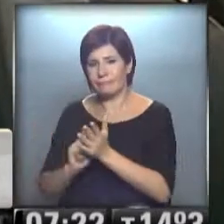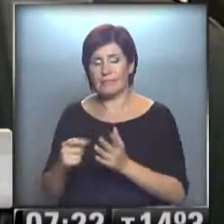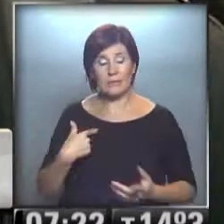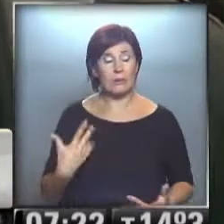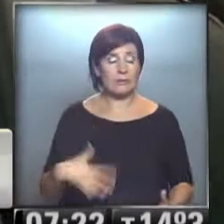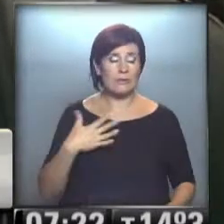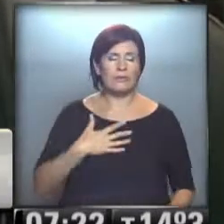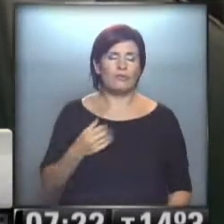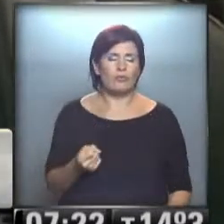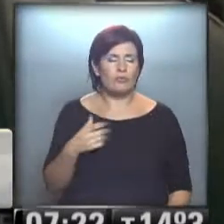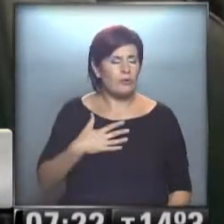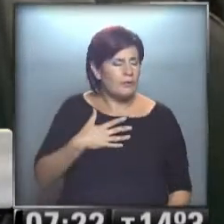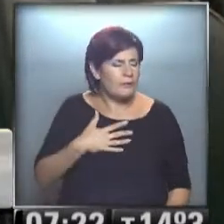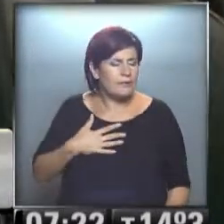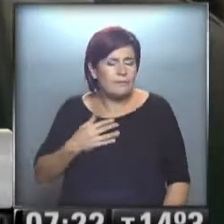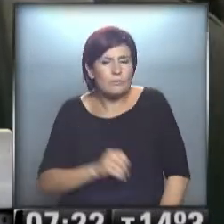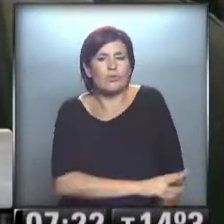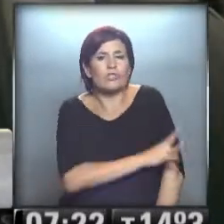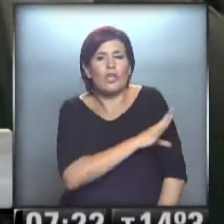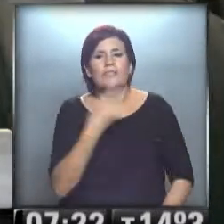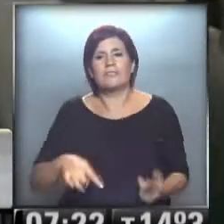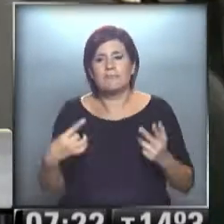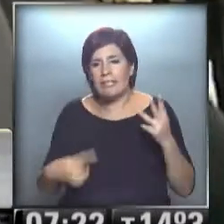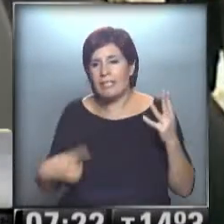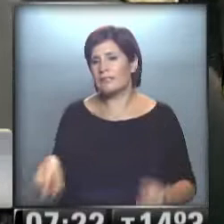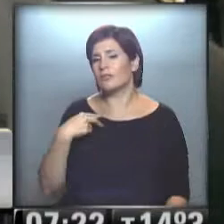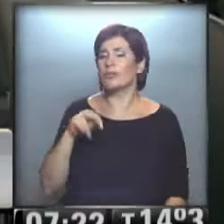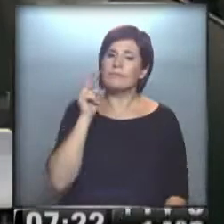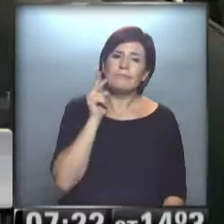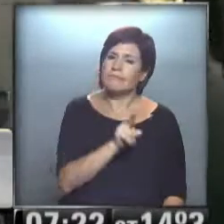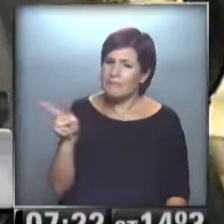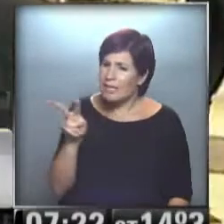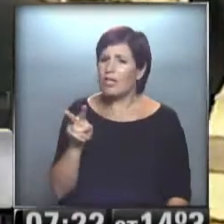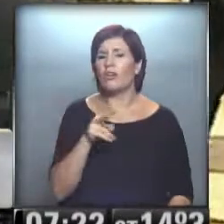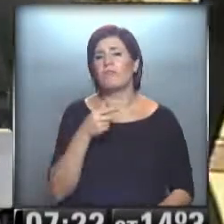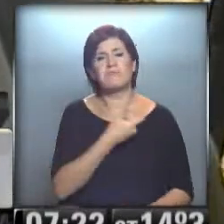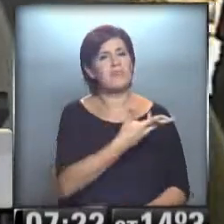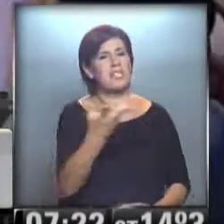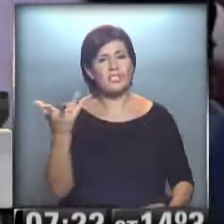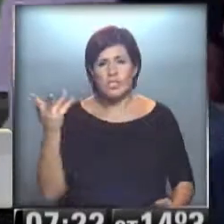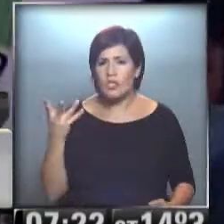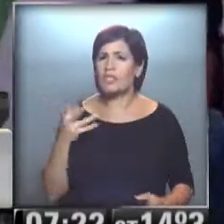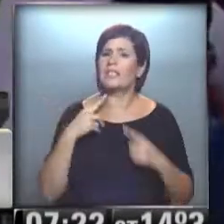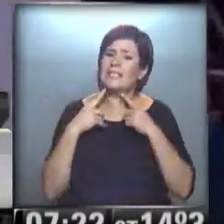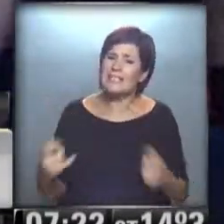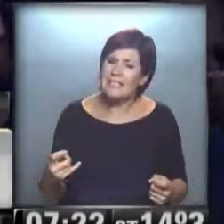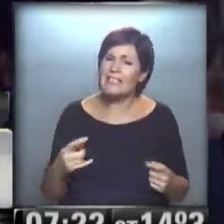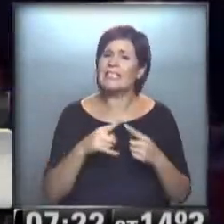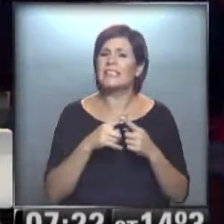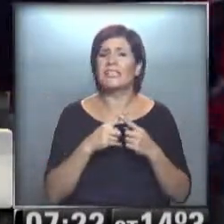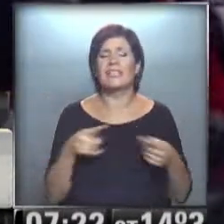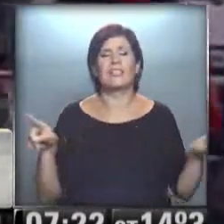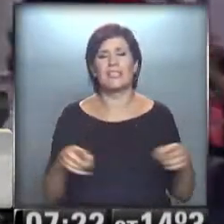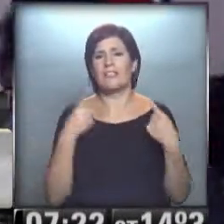muchas emociones y bueno, ver esta situación, toda la gente gritando su